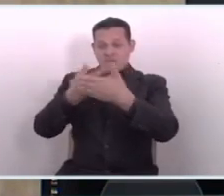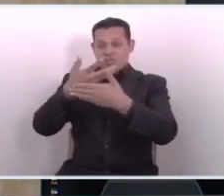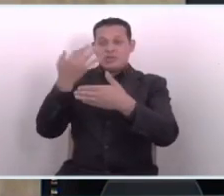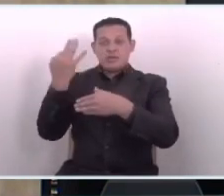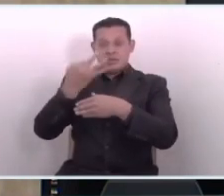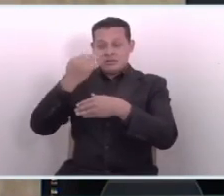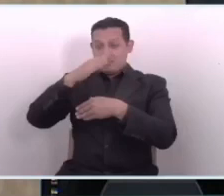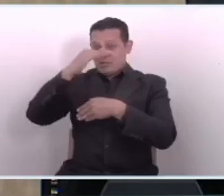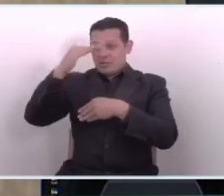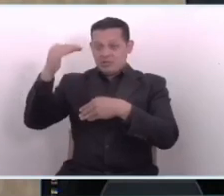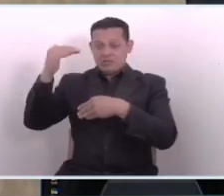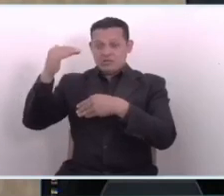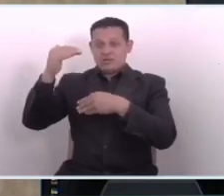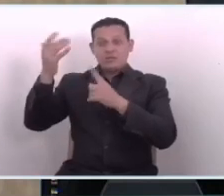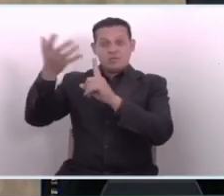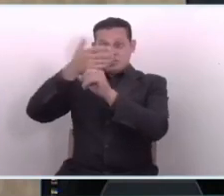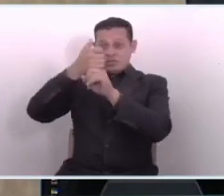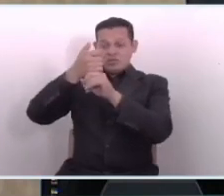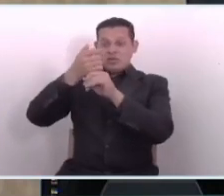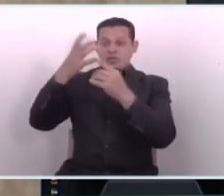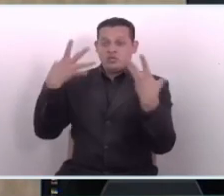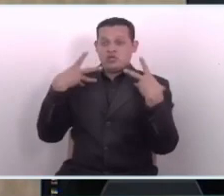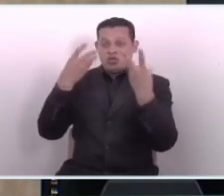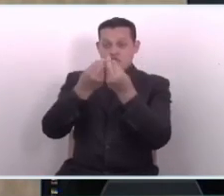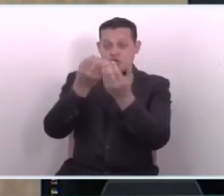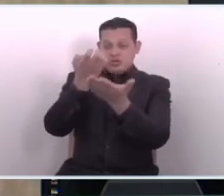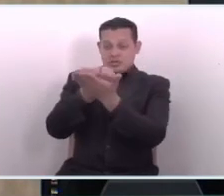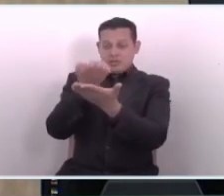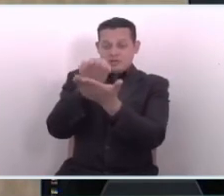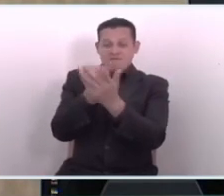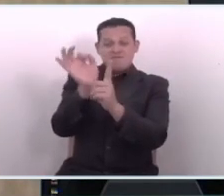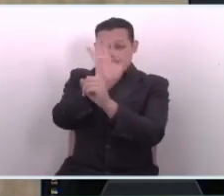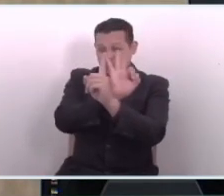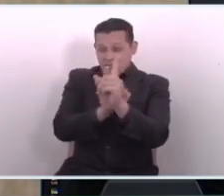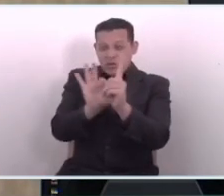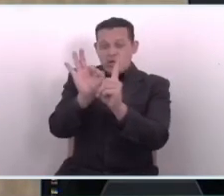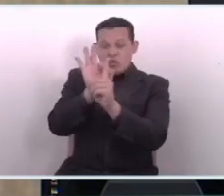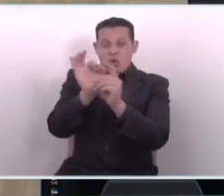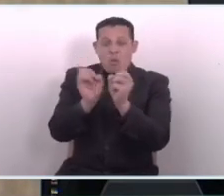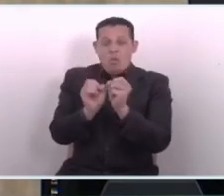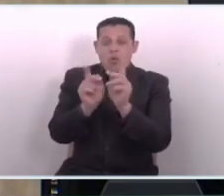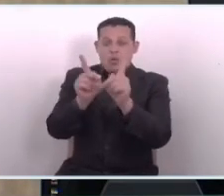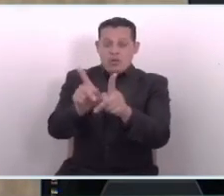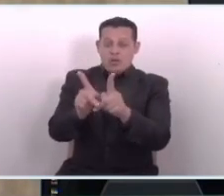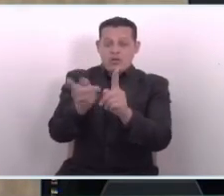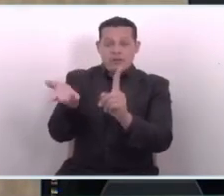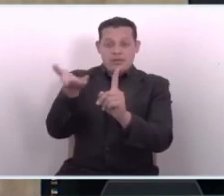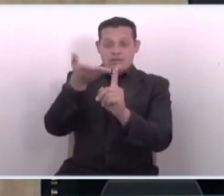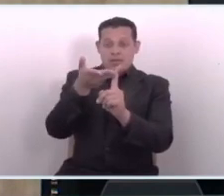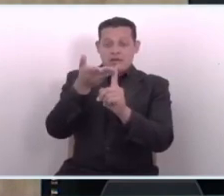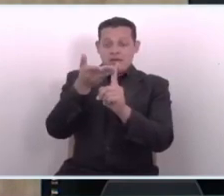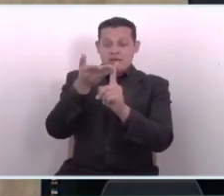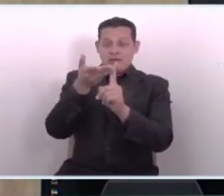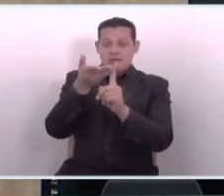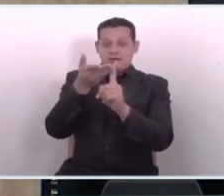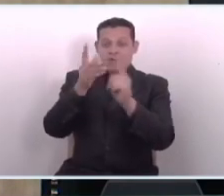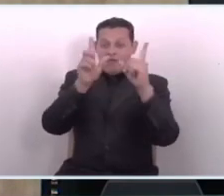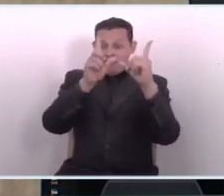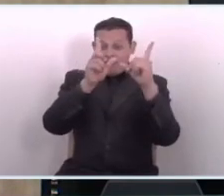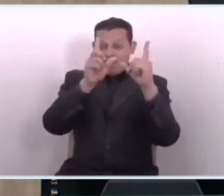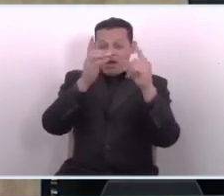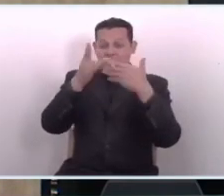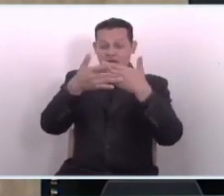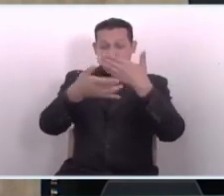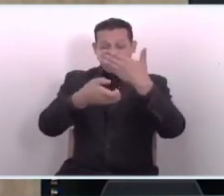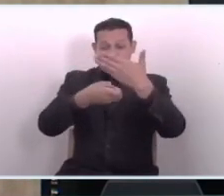necesita disponer de las estadísticas socioeconómicas con mejor calidad y oportunidad que brinden una fotografía